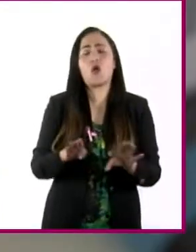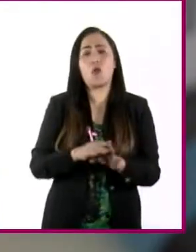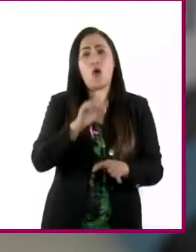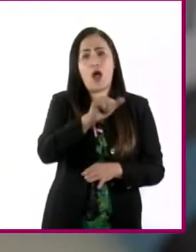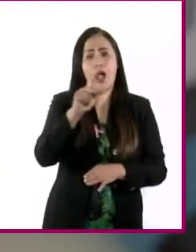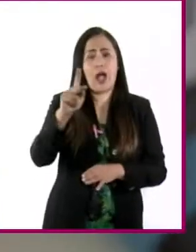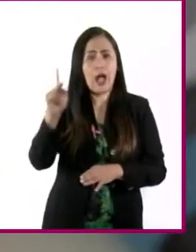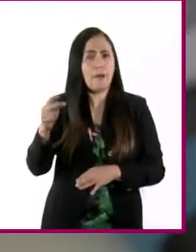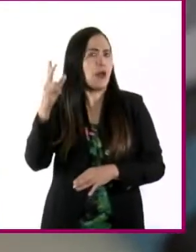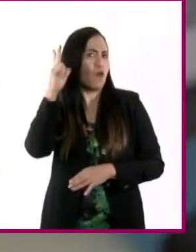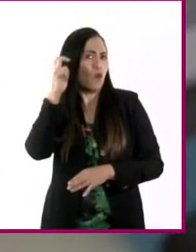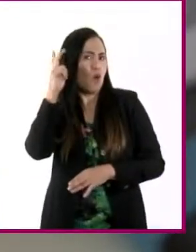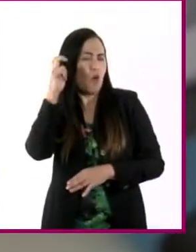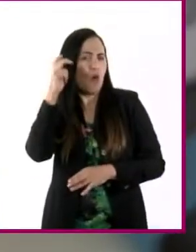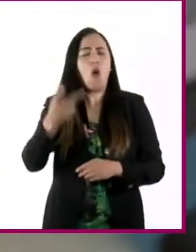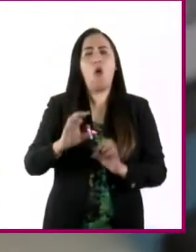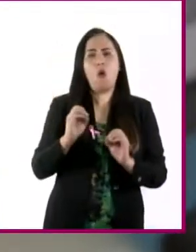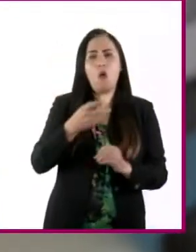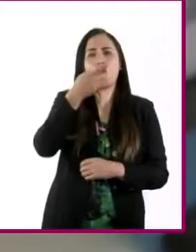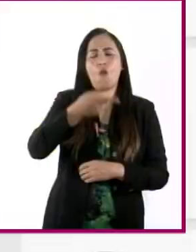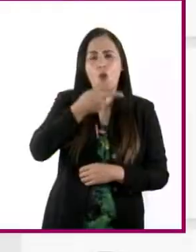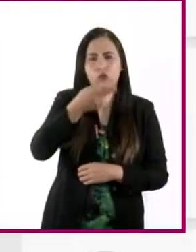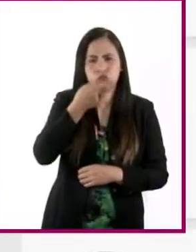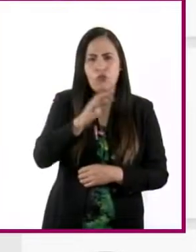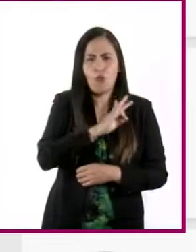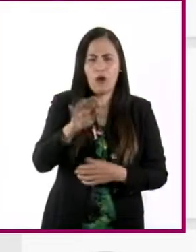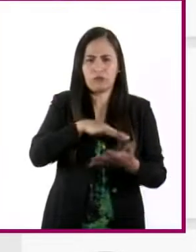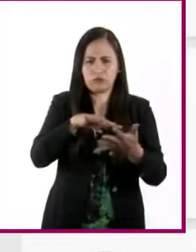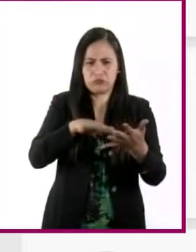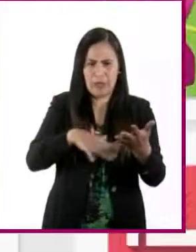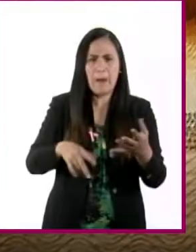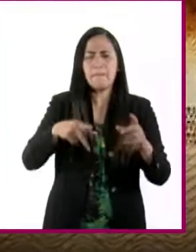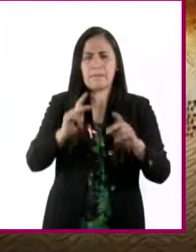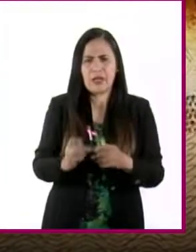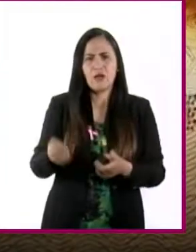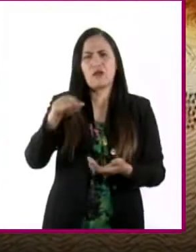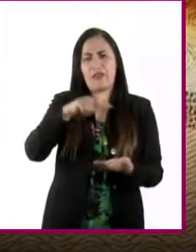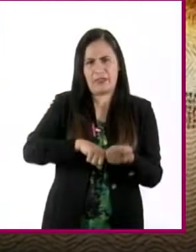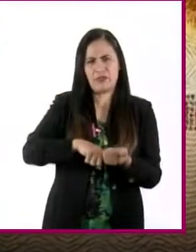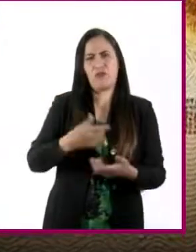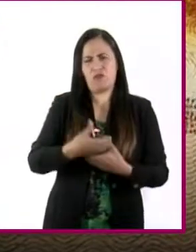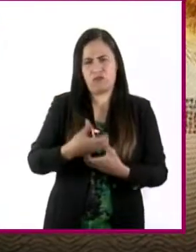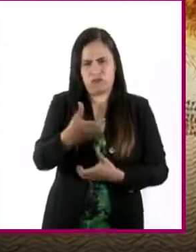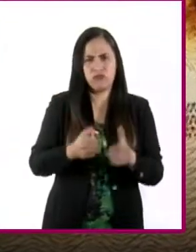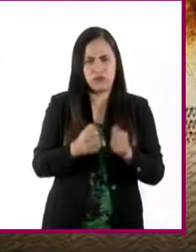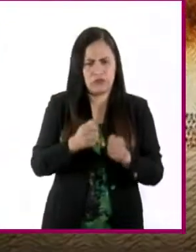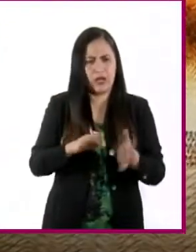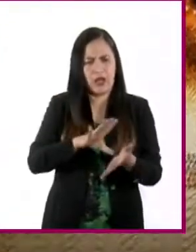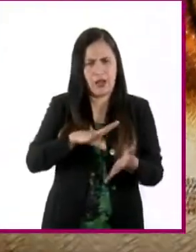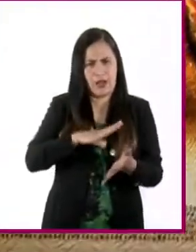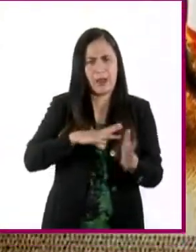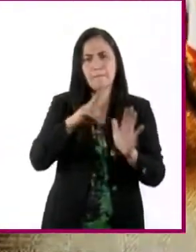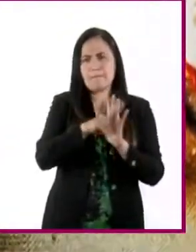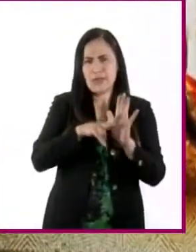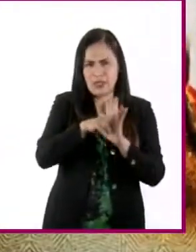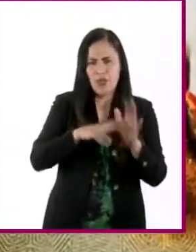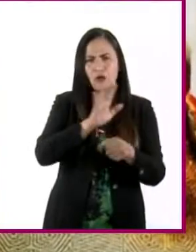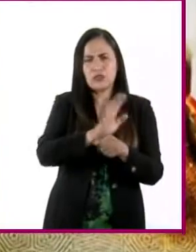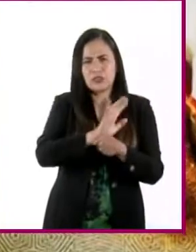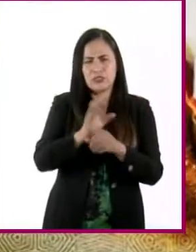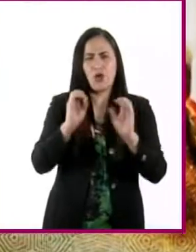las personas que sufren de cuadriparesia, cuadriplegia o que no poseen extremidades superiores pueden controlar la computadora con su voz,